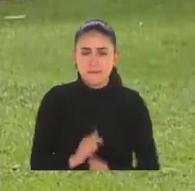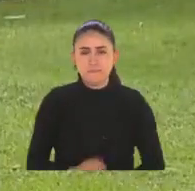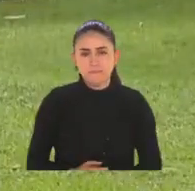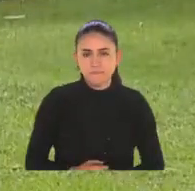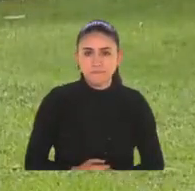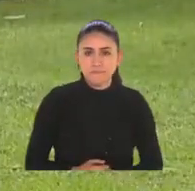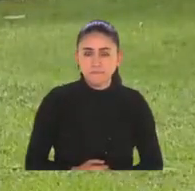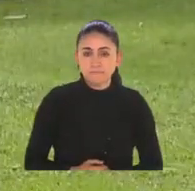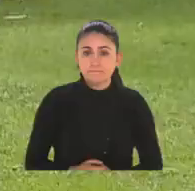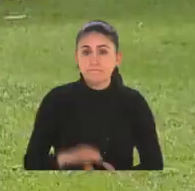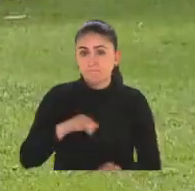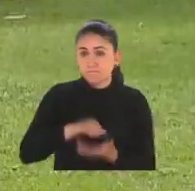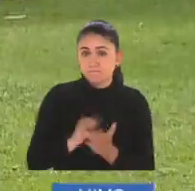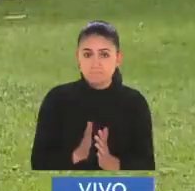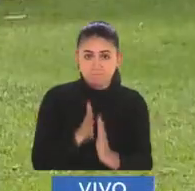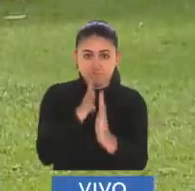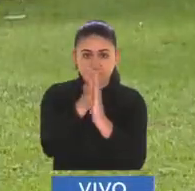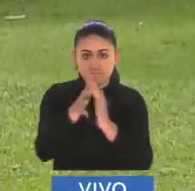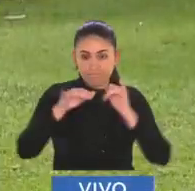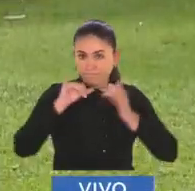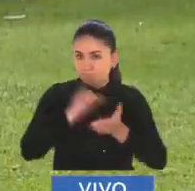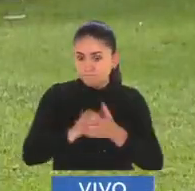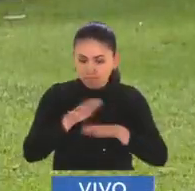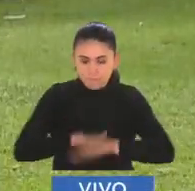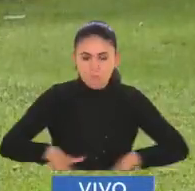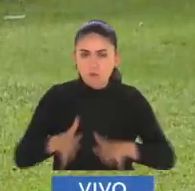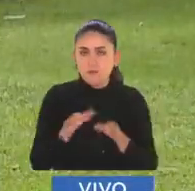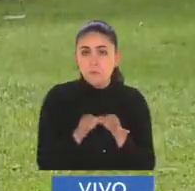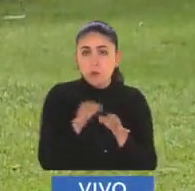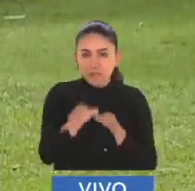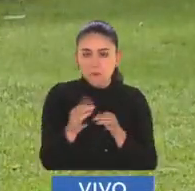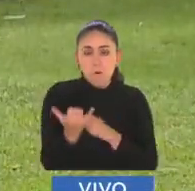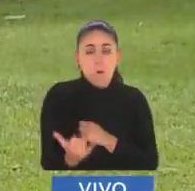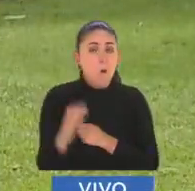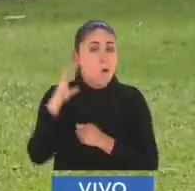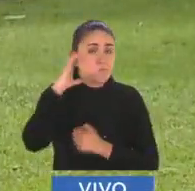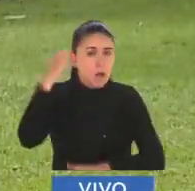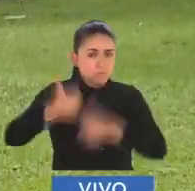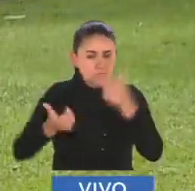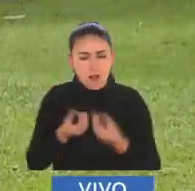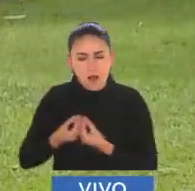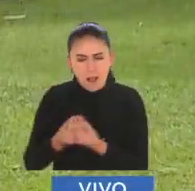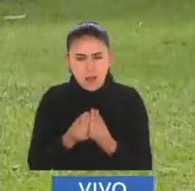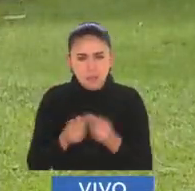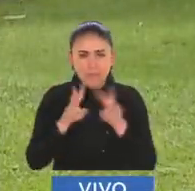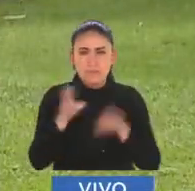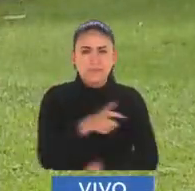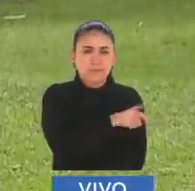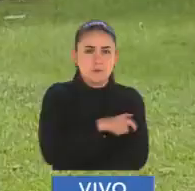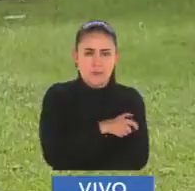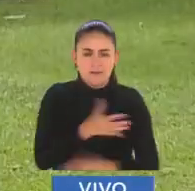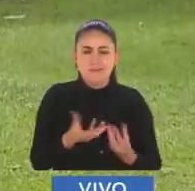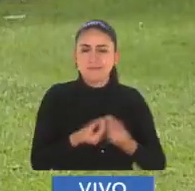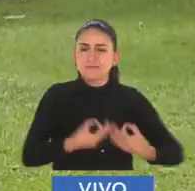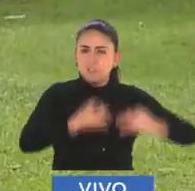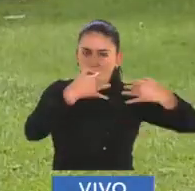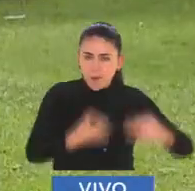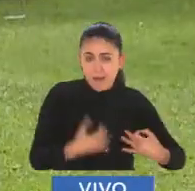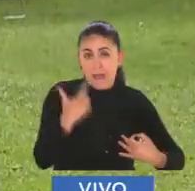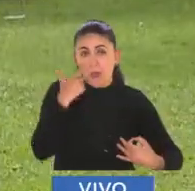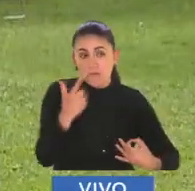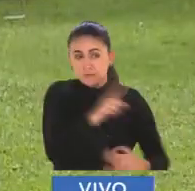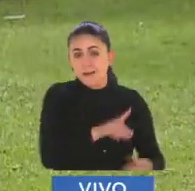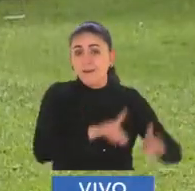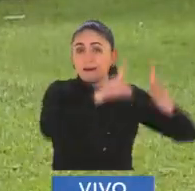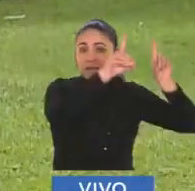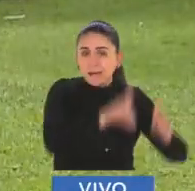Como les contamos, entonces, en este momento en el municipio se realiza un consejo de seguridad. Nosotros estamos atentos a las decisiones que se tomen